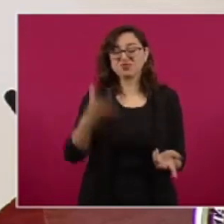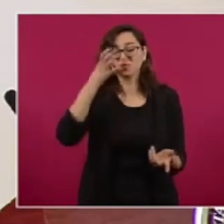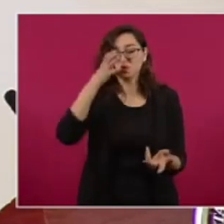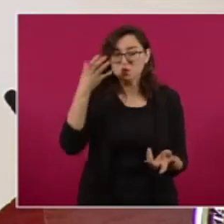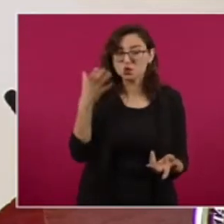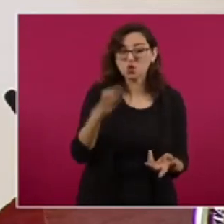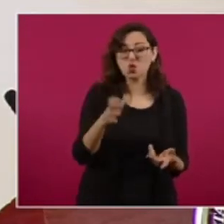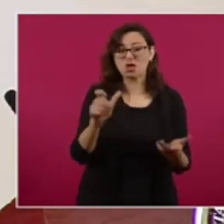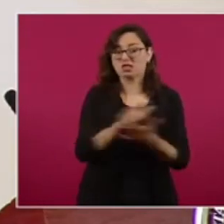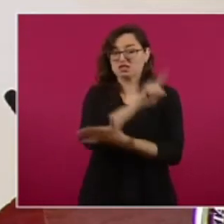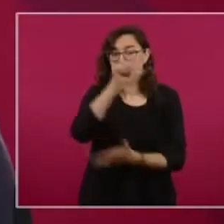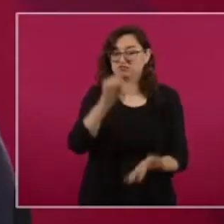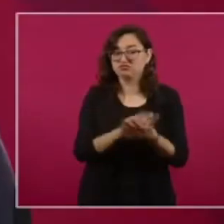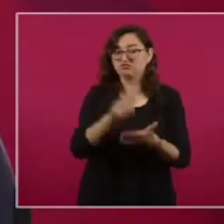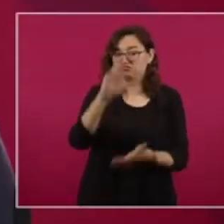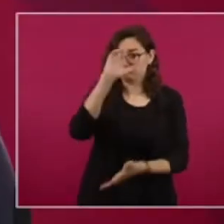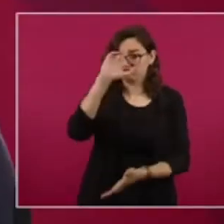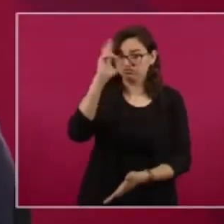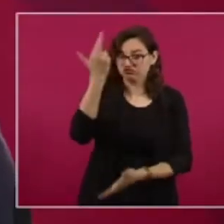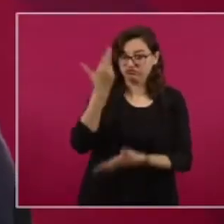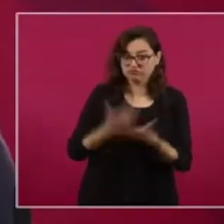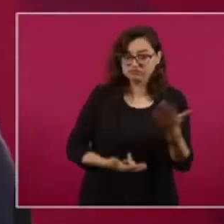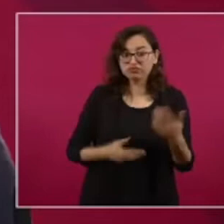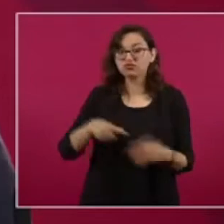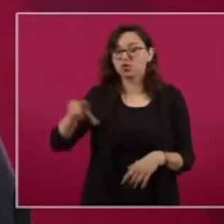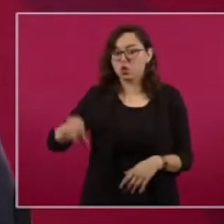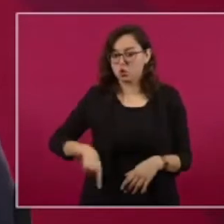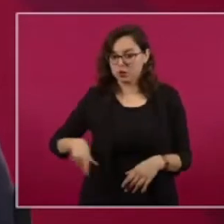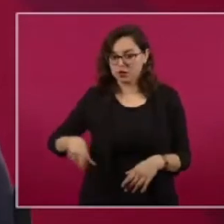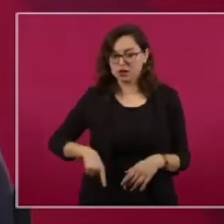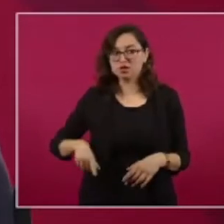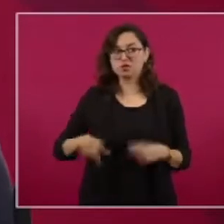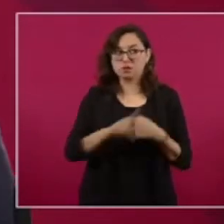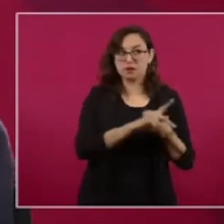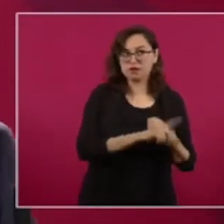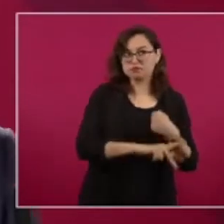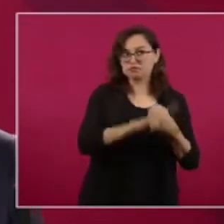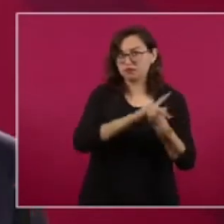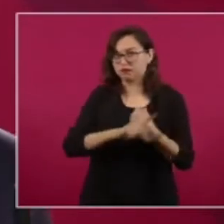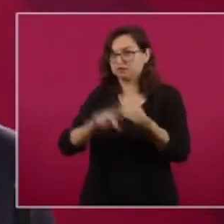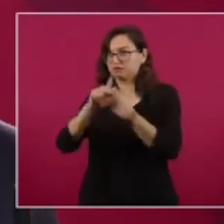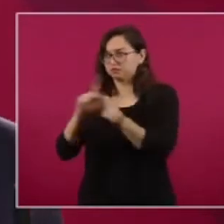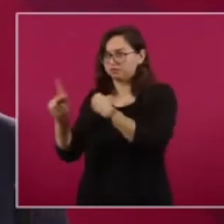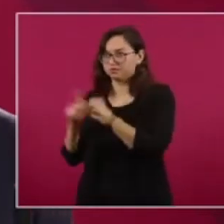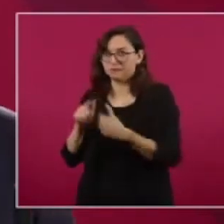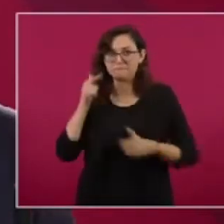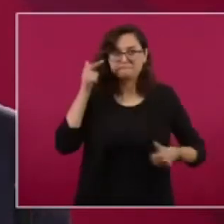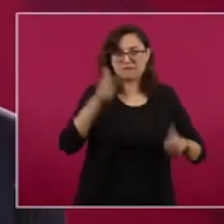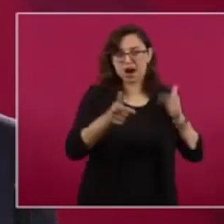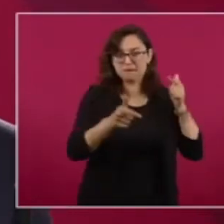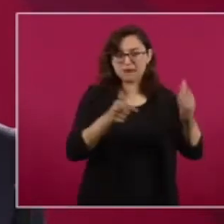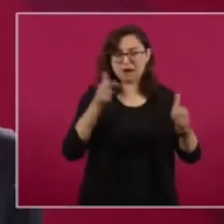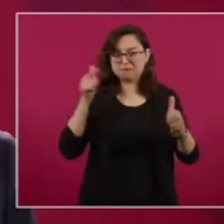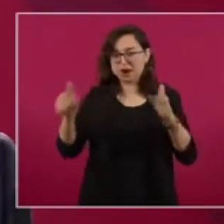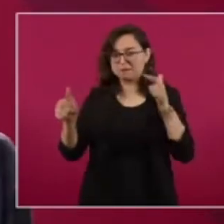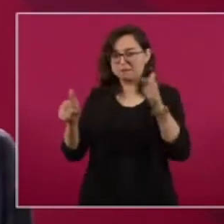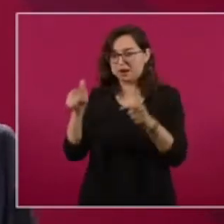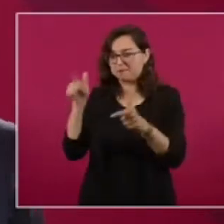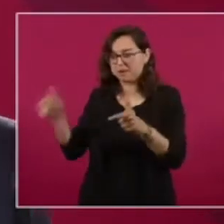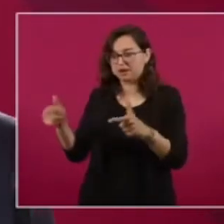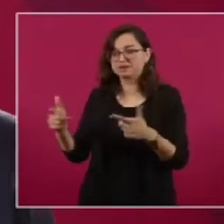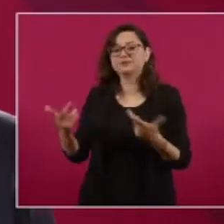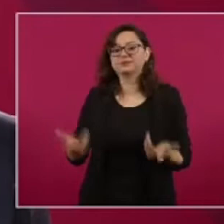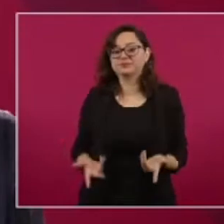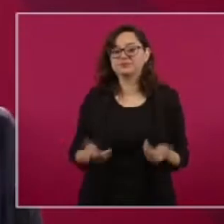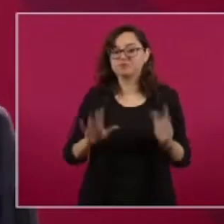cometidos entre gobiernos, todo lo que la élite lleva